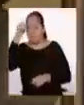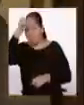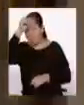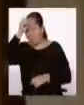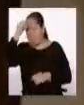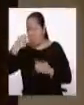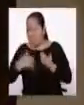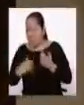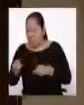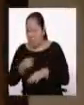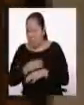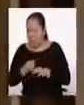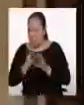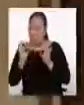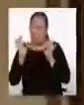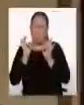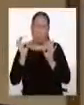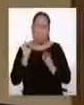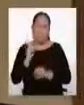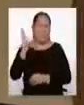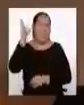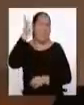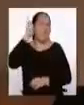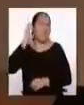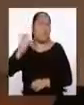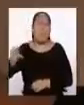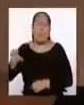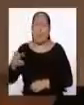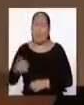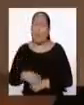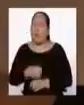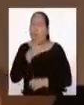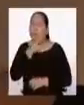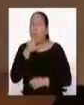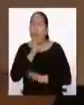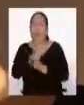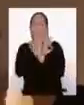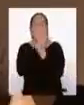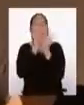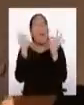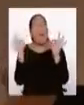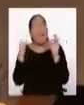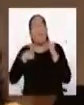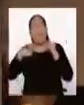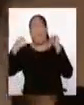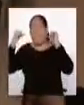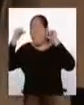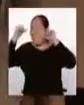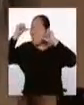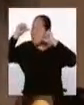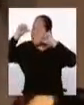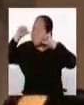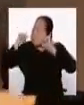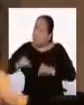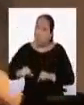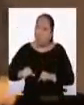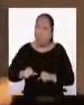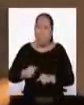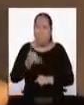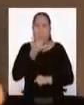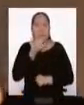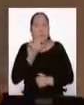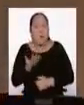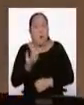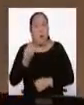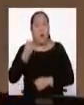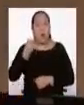música, no tocaba, pero no escuchaba ni radio, no tocaba La Puerta, no cantaba ni Happy Birthday, era un desastre. Pero ¿qué pasó? Que a